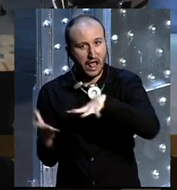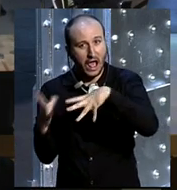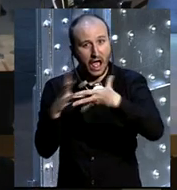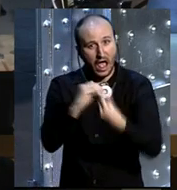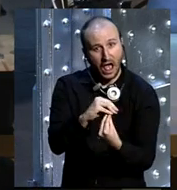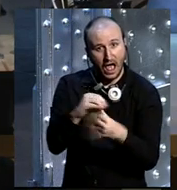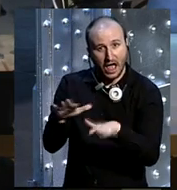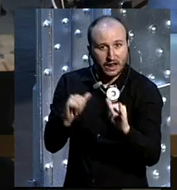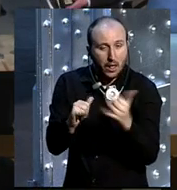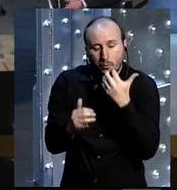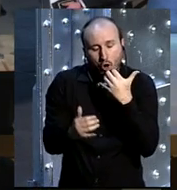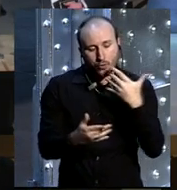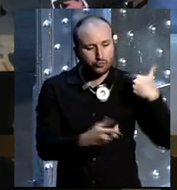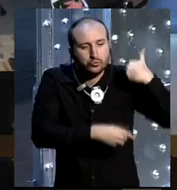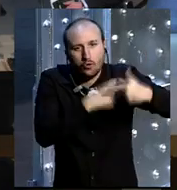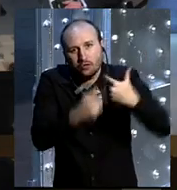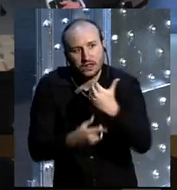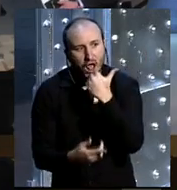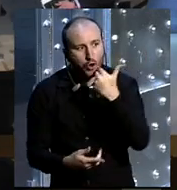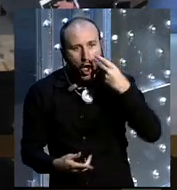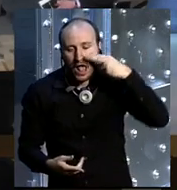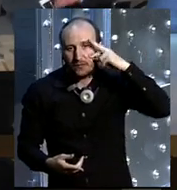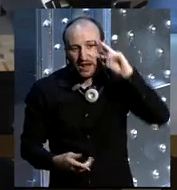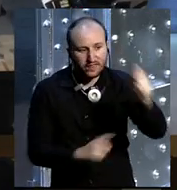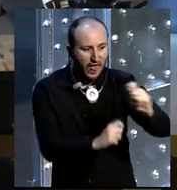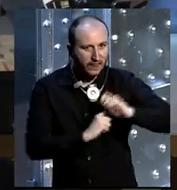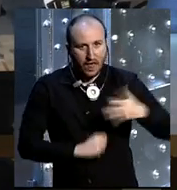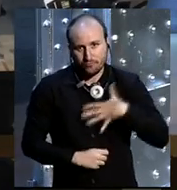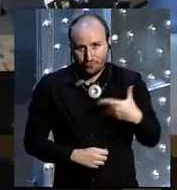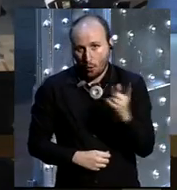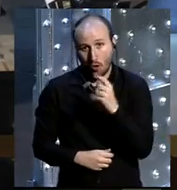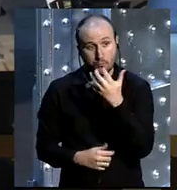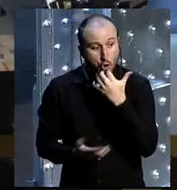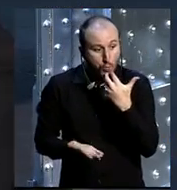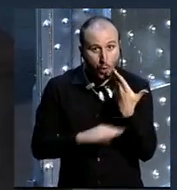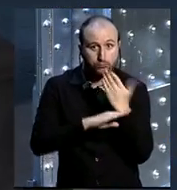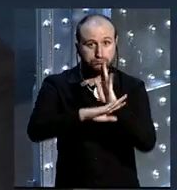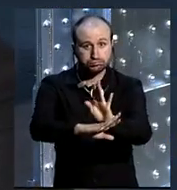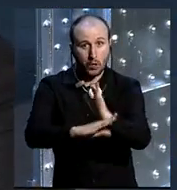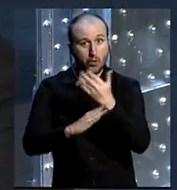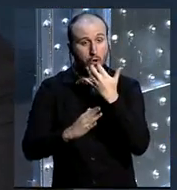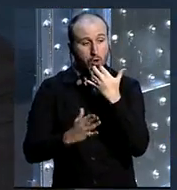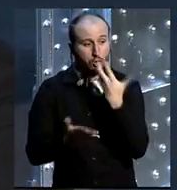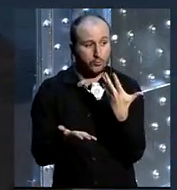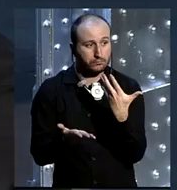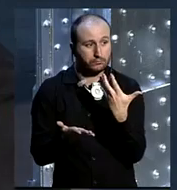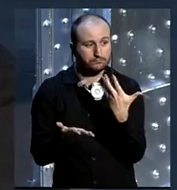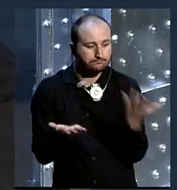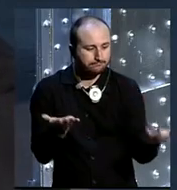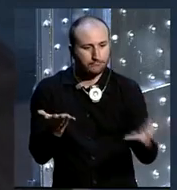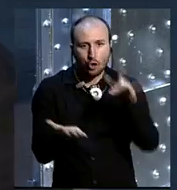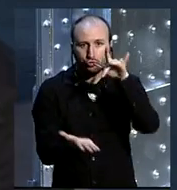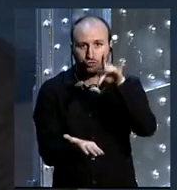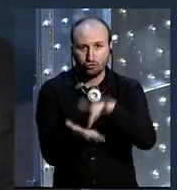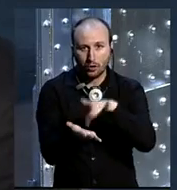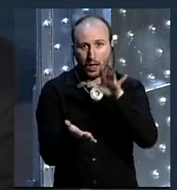que es, por ejemplo, puede resultar una experiencia no satisfactoria. Por dar un ejemplo, por poner un ejemplo, si nos unimos, por ejemplo, a